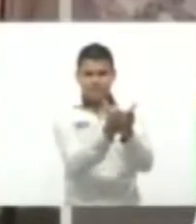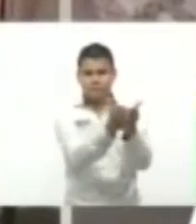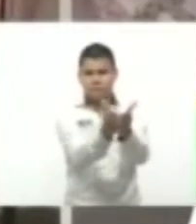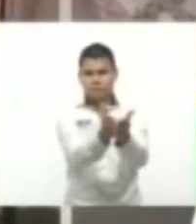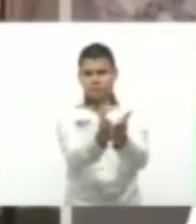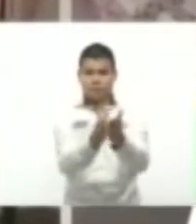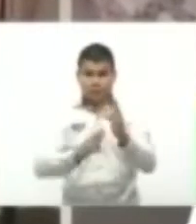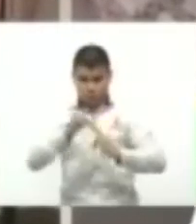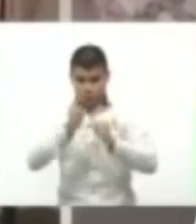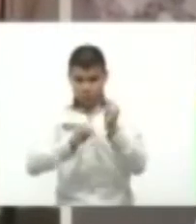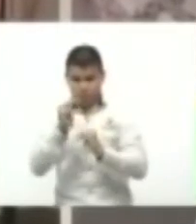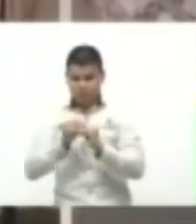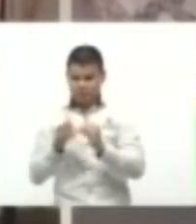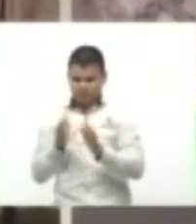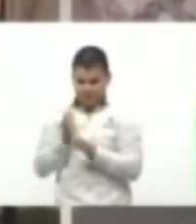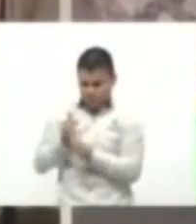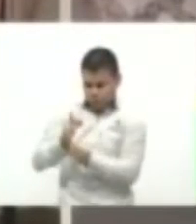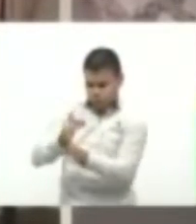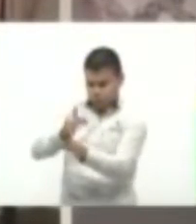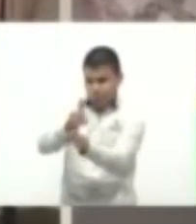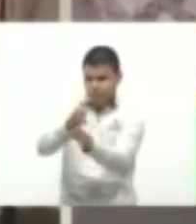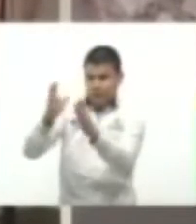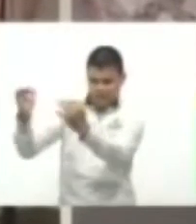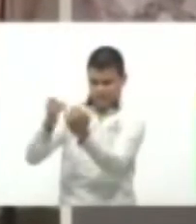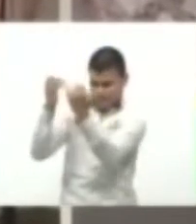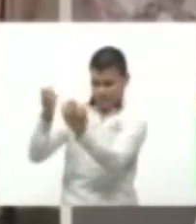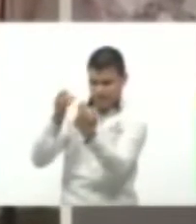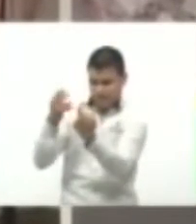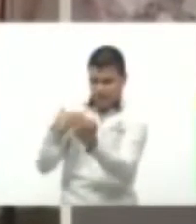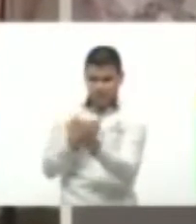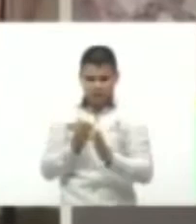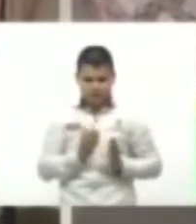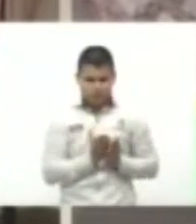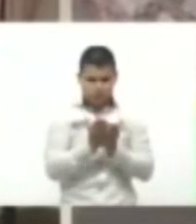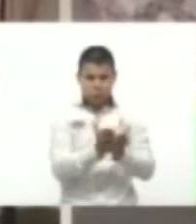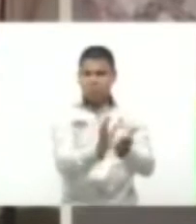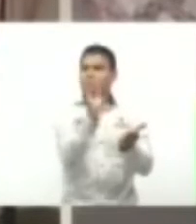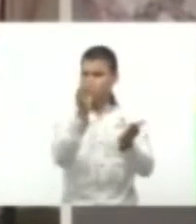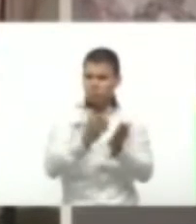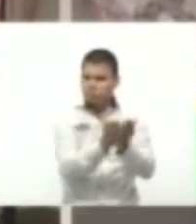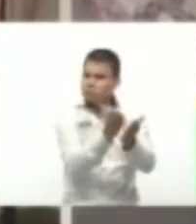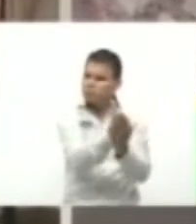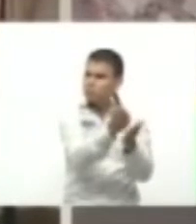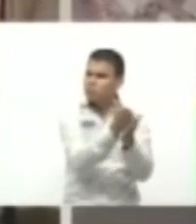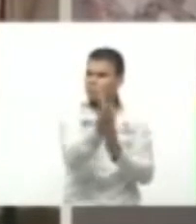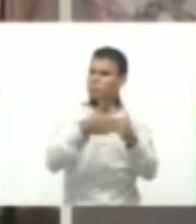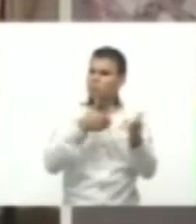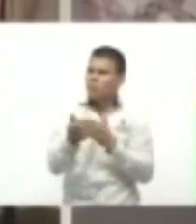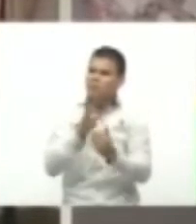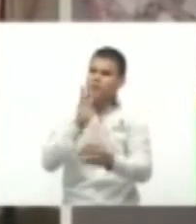puerto. La zona portuaria de Barranquilla fue incluida de último en el contrato, por lo tanto no hay, por ejemplo, el